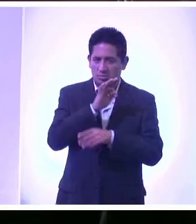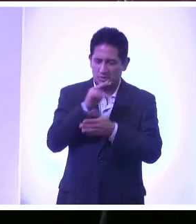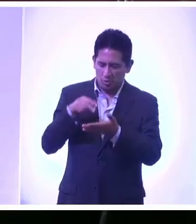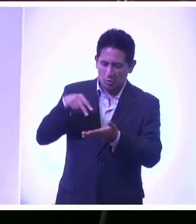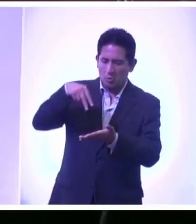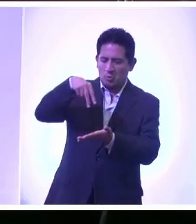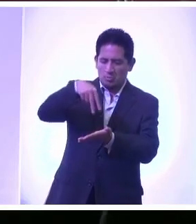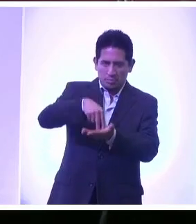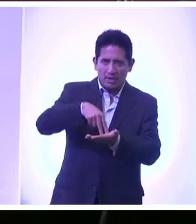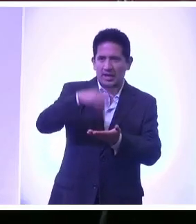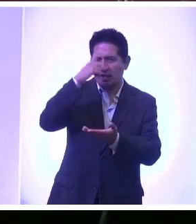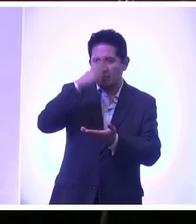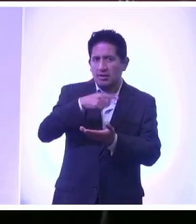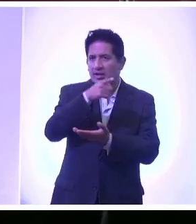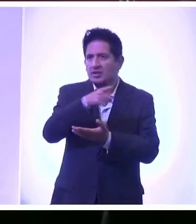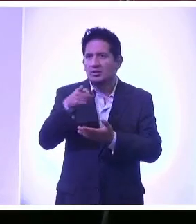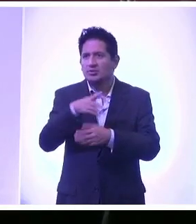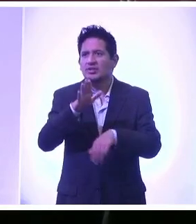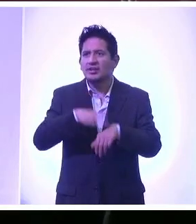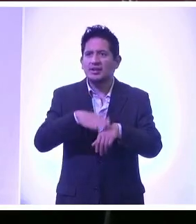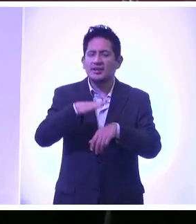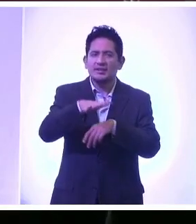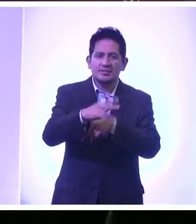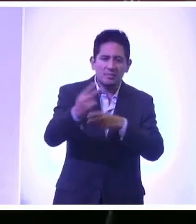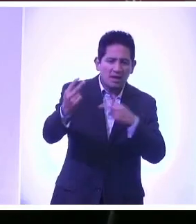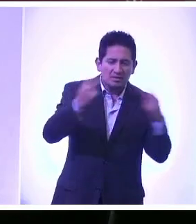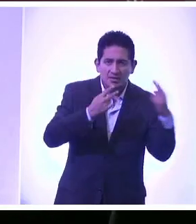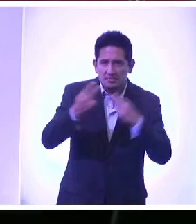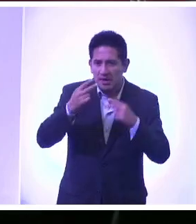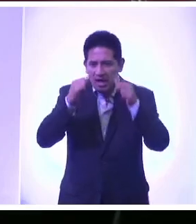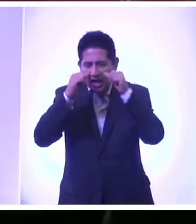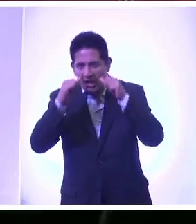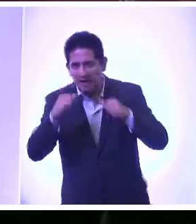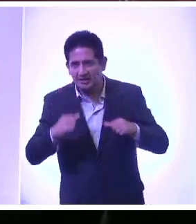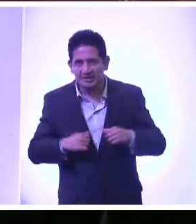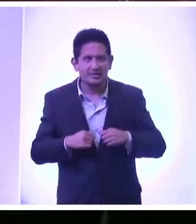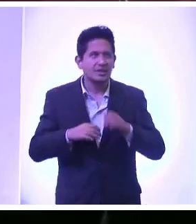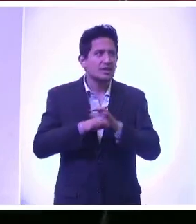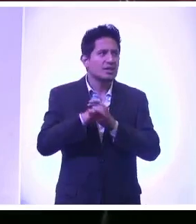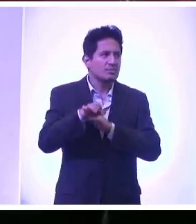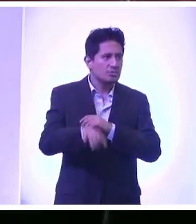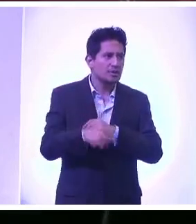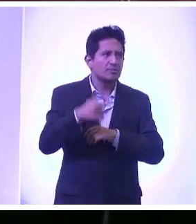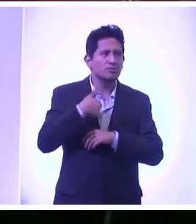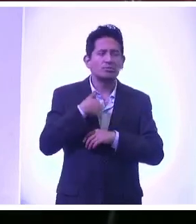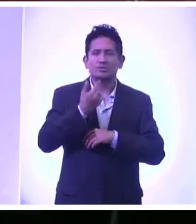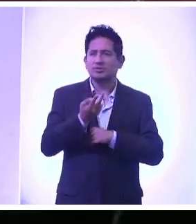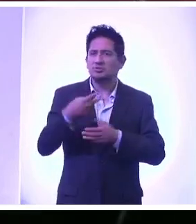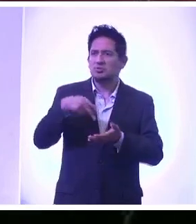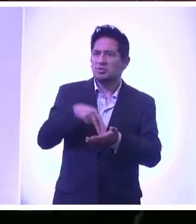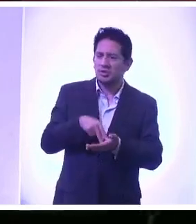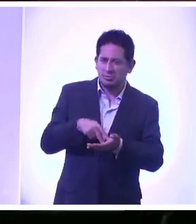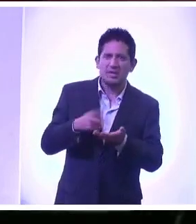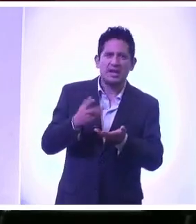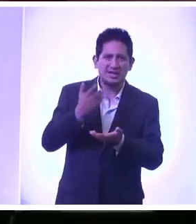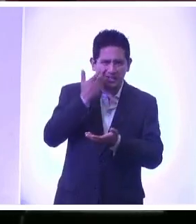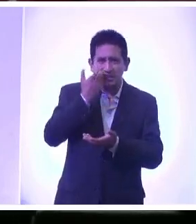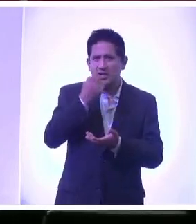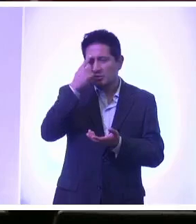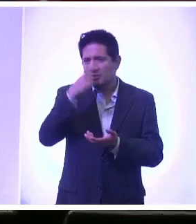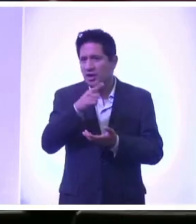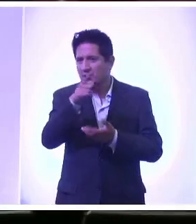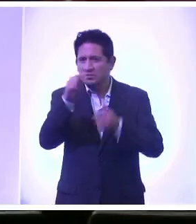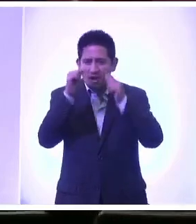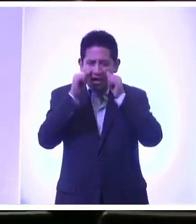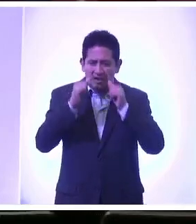nuestros organizadores porque si no la verdad es que yo mismo me voy a sentir ahí como como un poquito Atrapado Oigan pues es un reto platicarles sobre este tema sobre todo